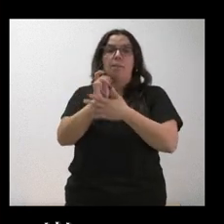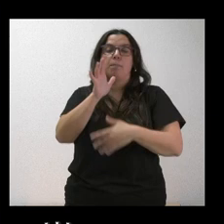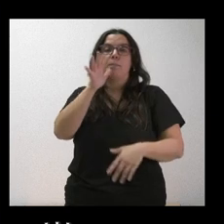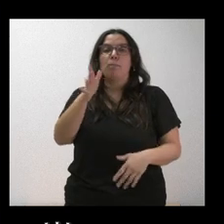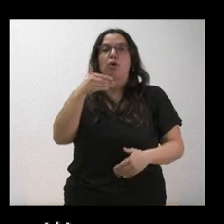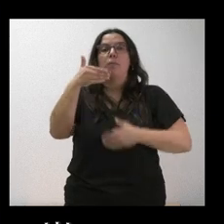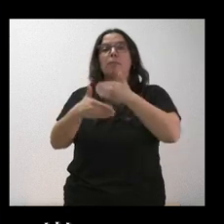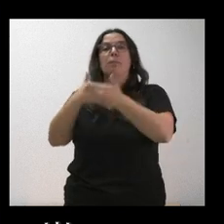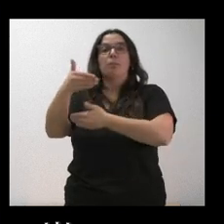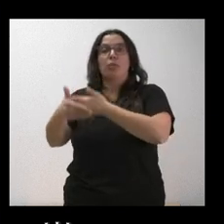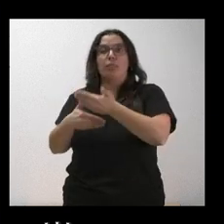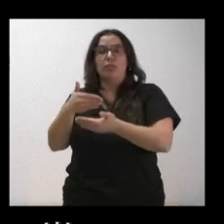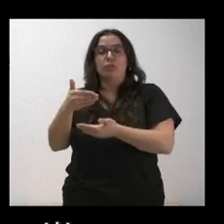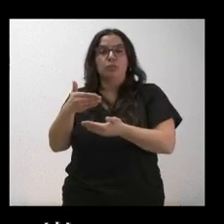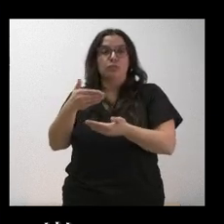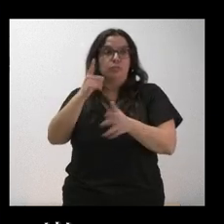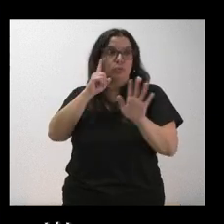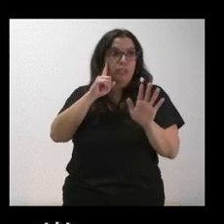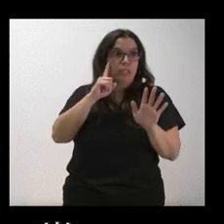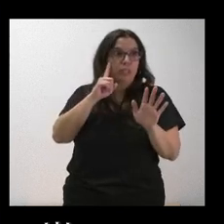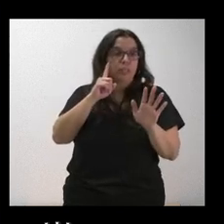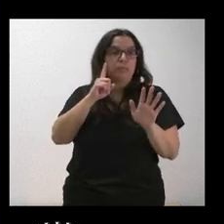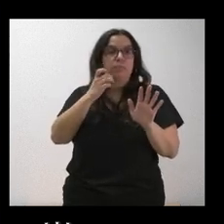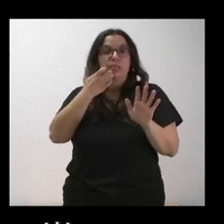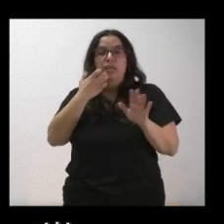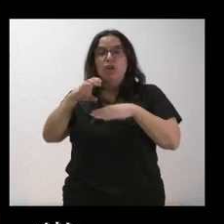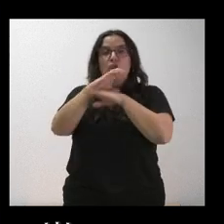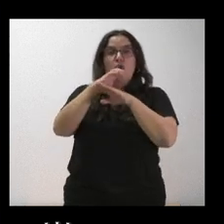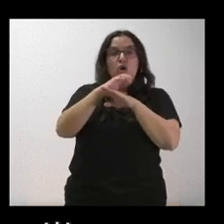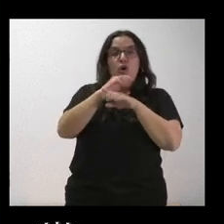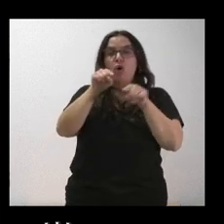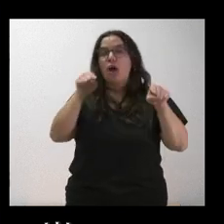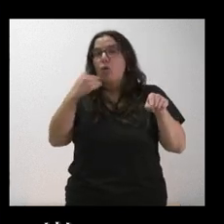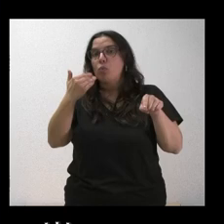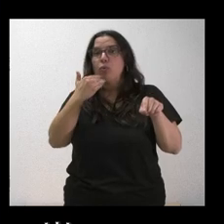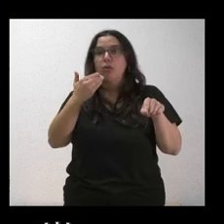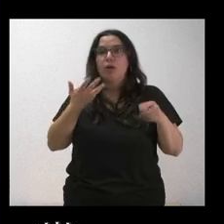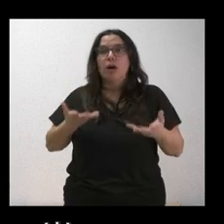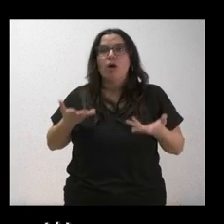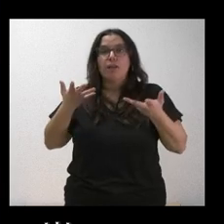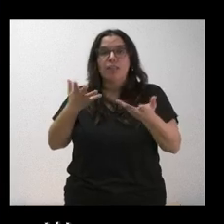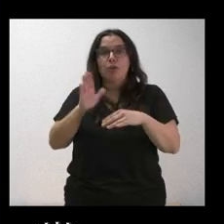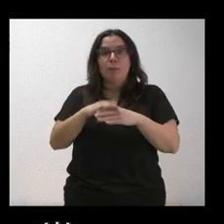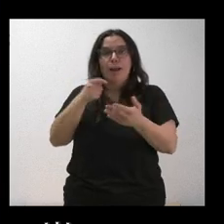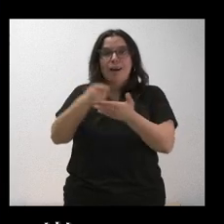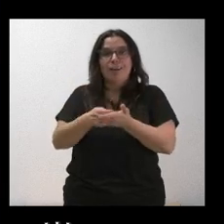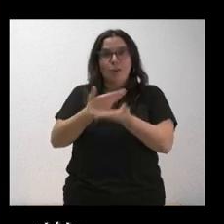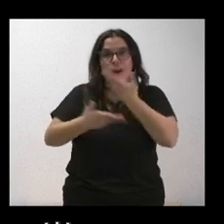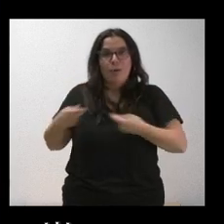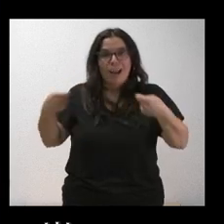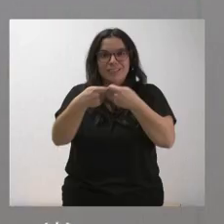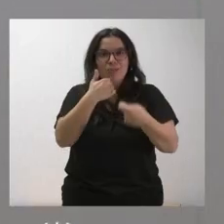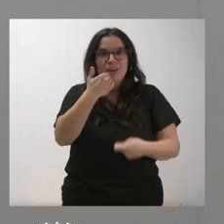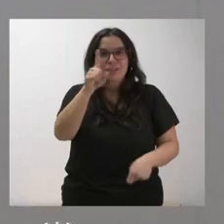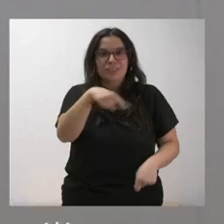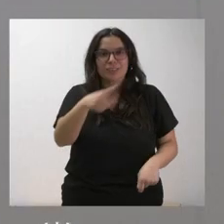proceso no sé si de alguna manera algún consejero ha ofrecido a a contribuir gracias